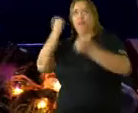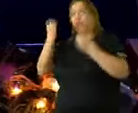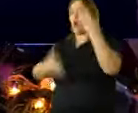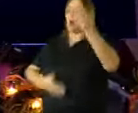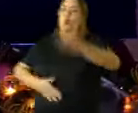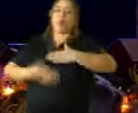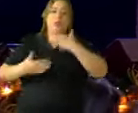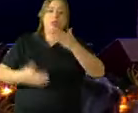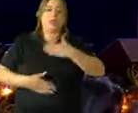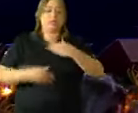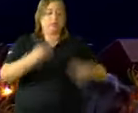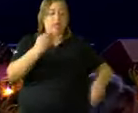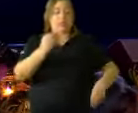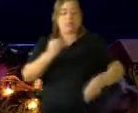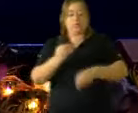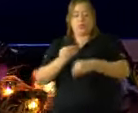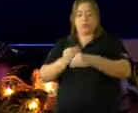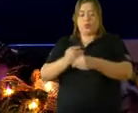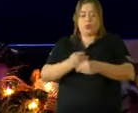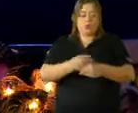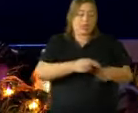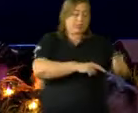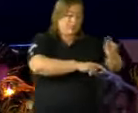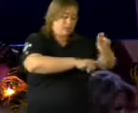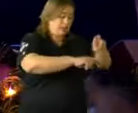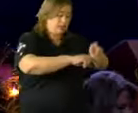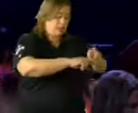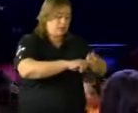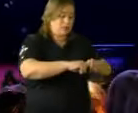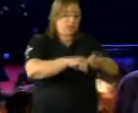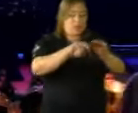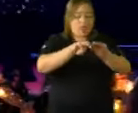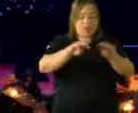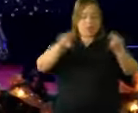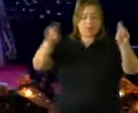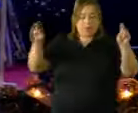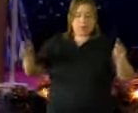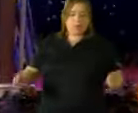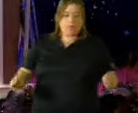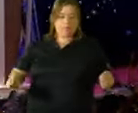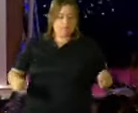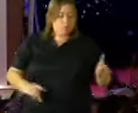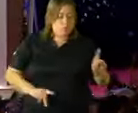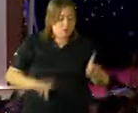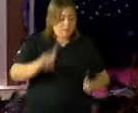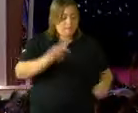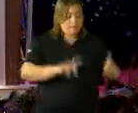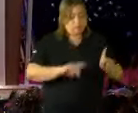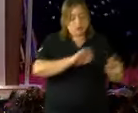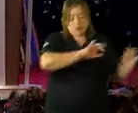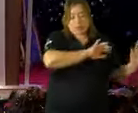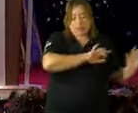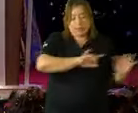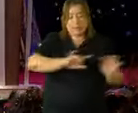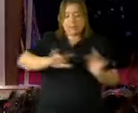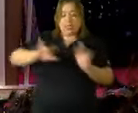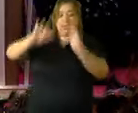canción. Pon otro lugar en la mesa. Tu hijo, la gloria a Dios, viene hacia